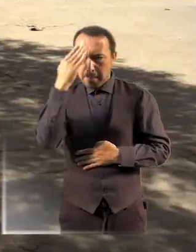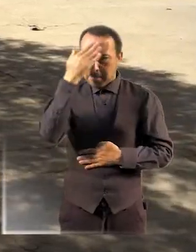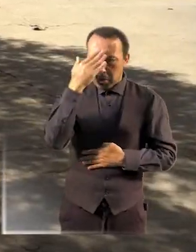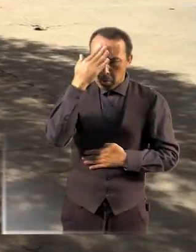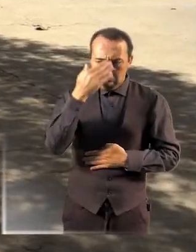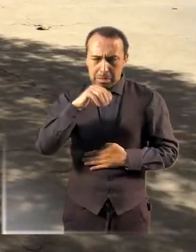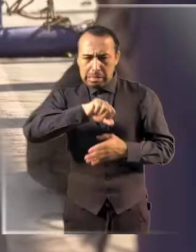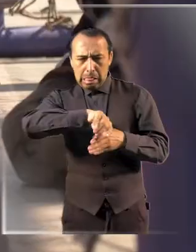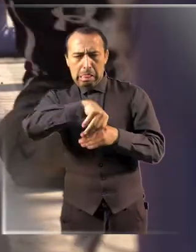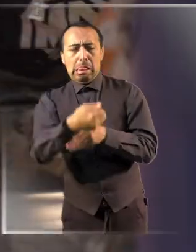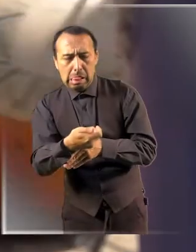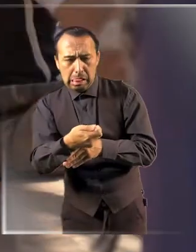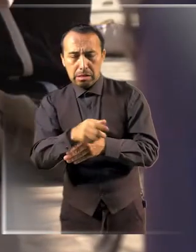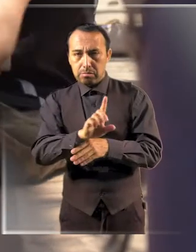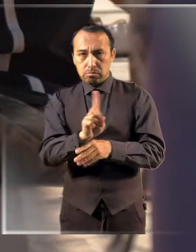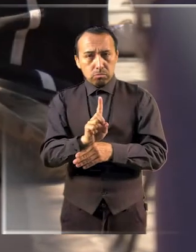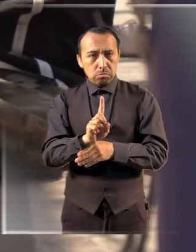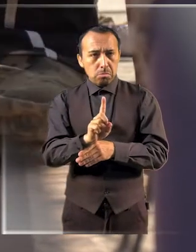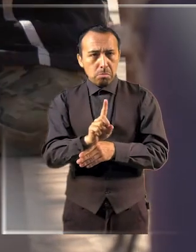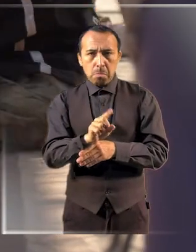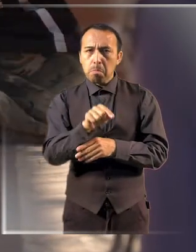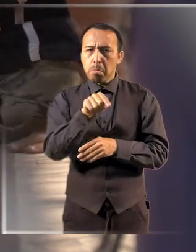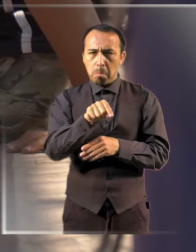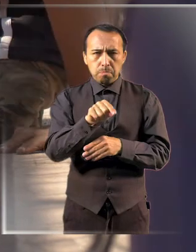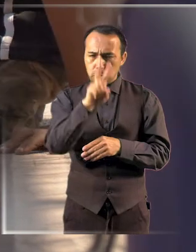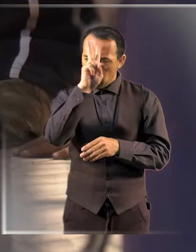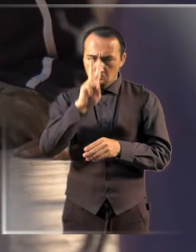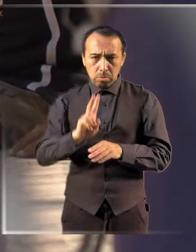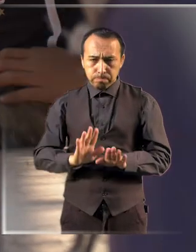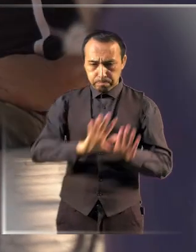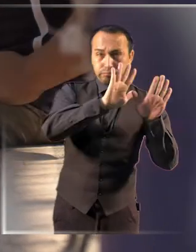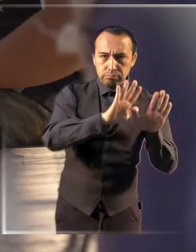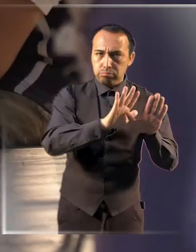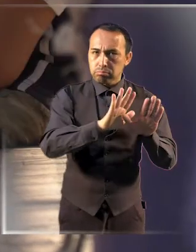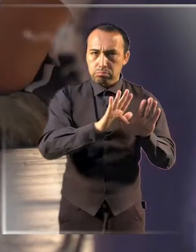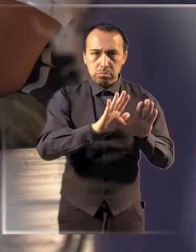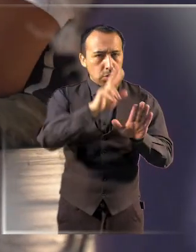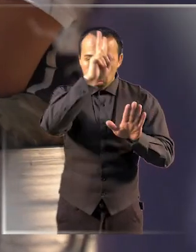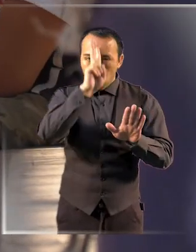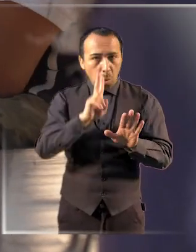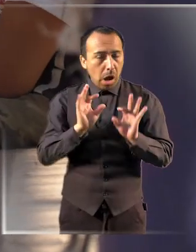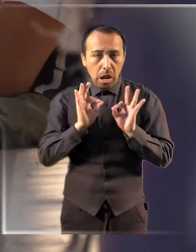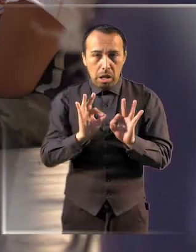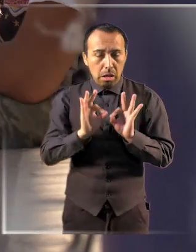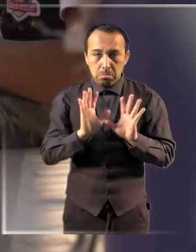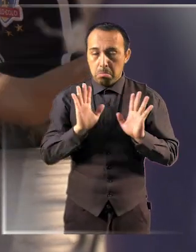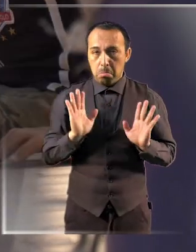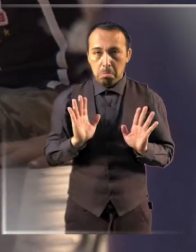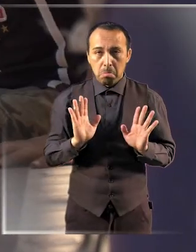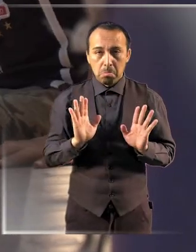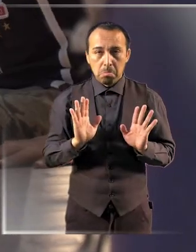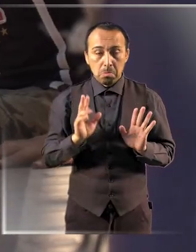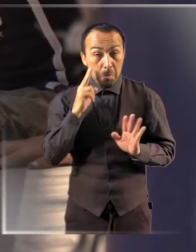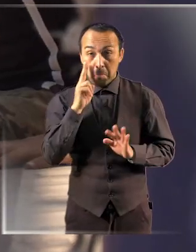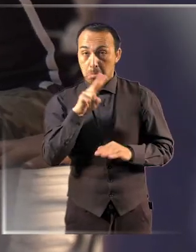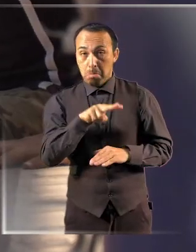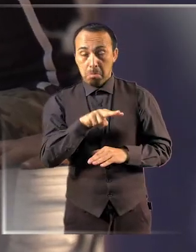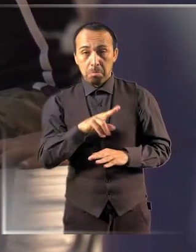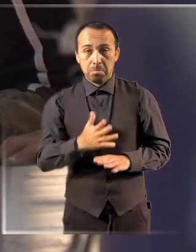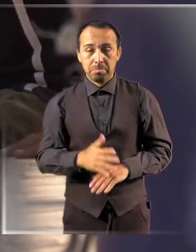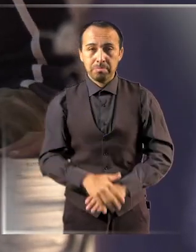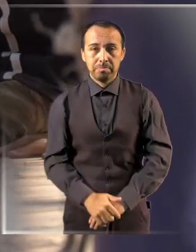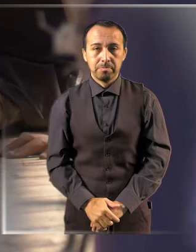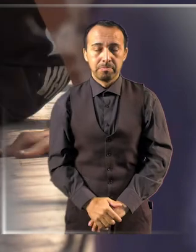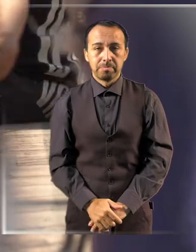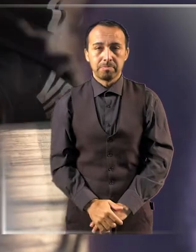se contorsionara, pero él se tira igual que un arquero. Si tú lo ves. En una cancha